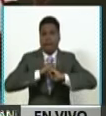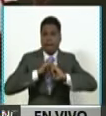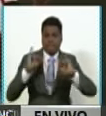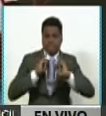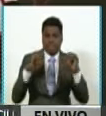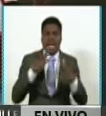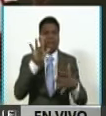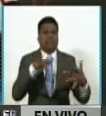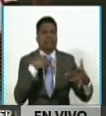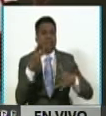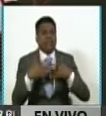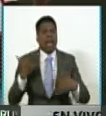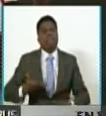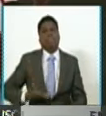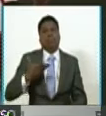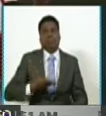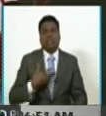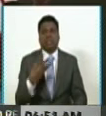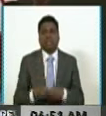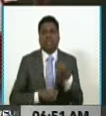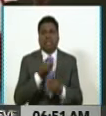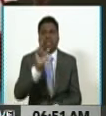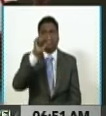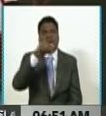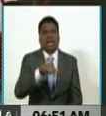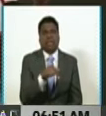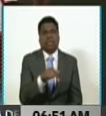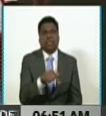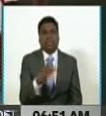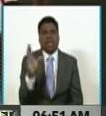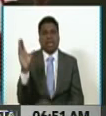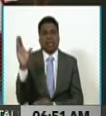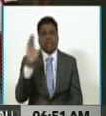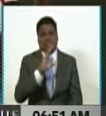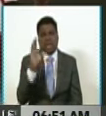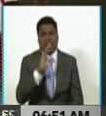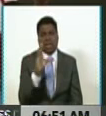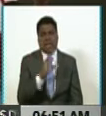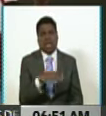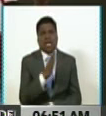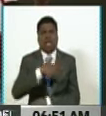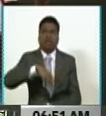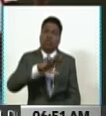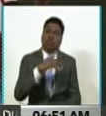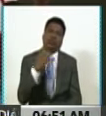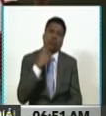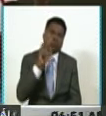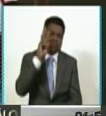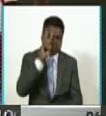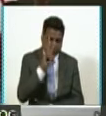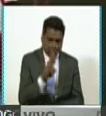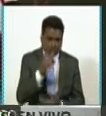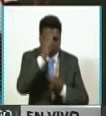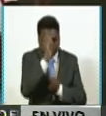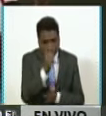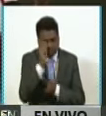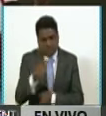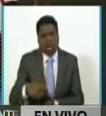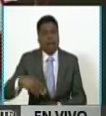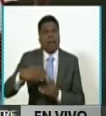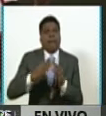este acto importante que se realiza en el Panteón Nacional en Caracas, donde se le ha rendido honores militares al general del